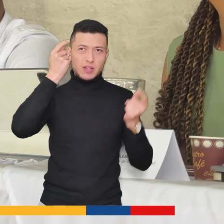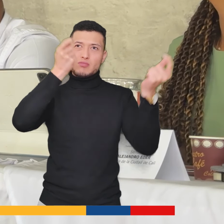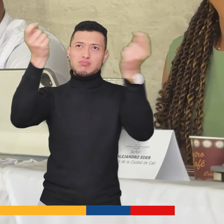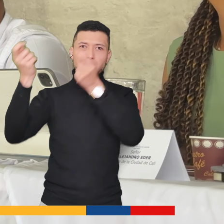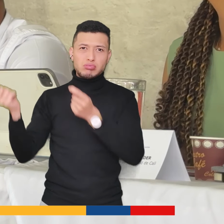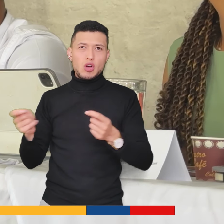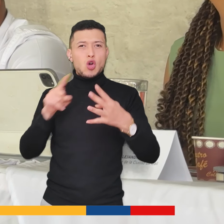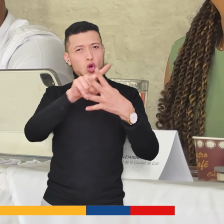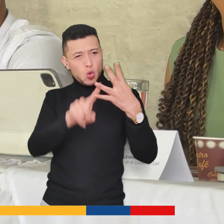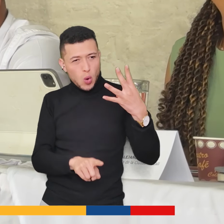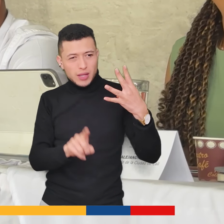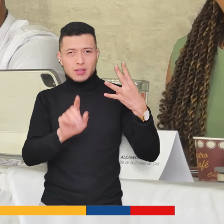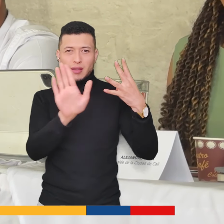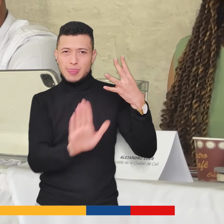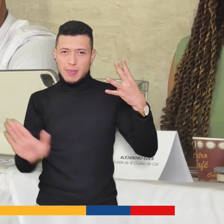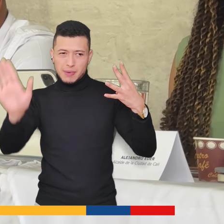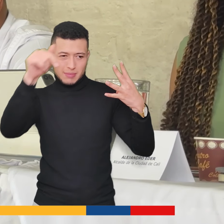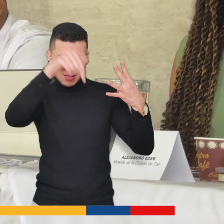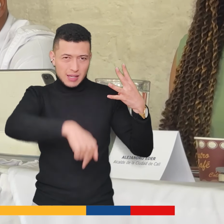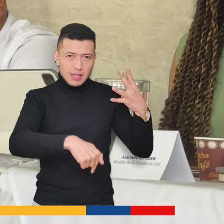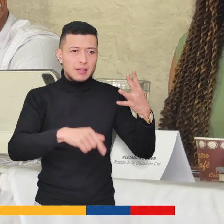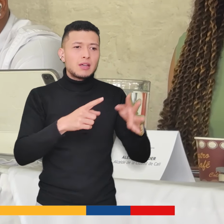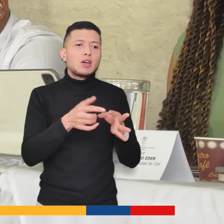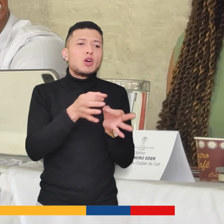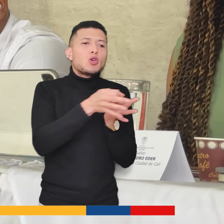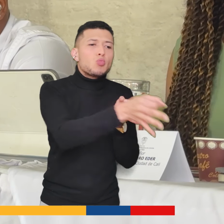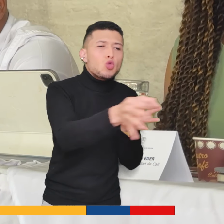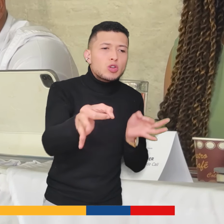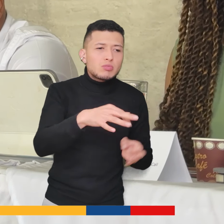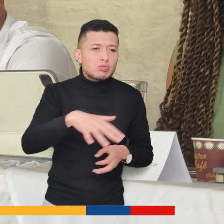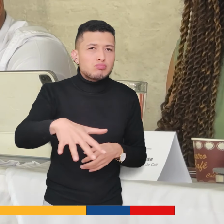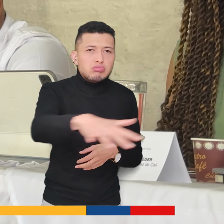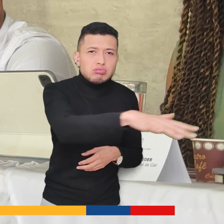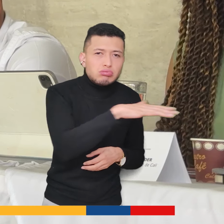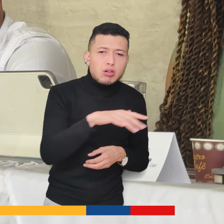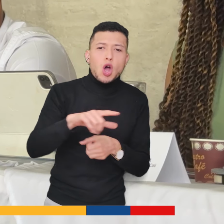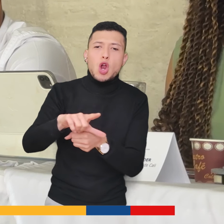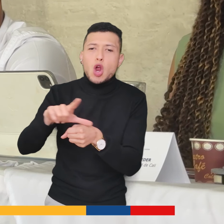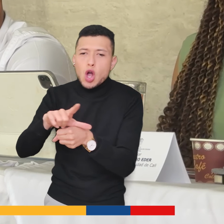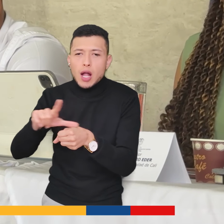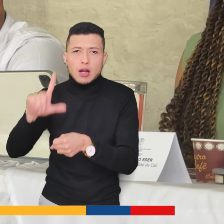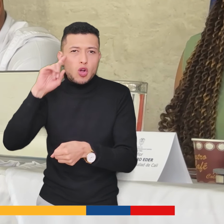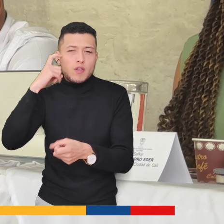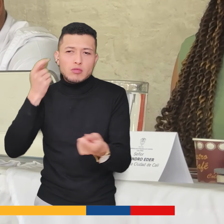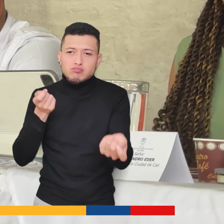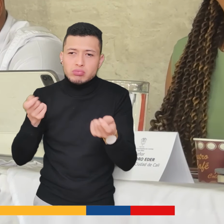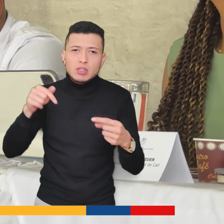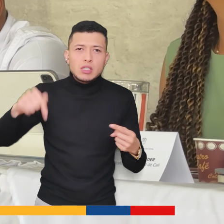cuatro departamentos, gobiernos municipales, locales,